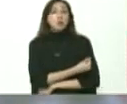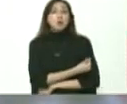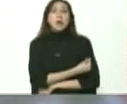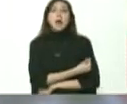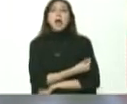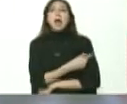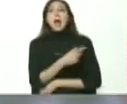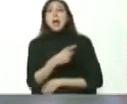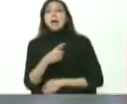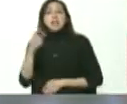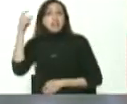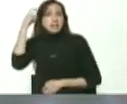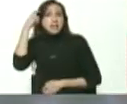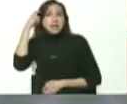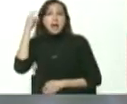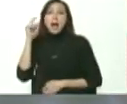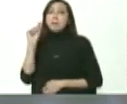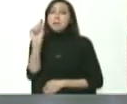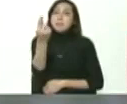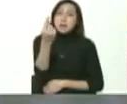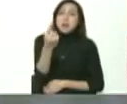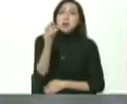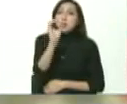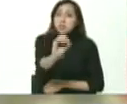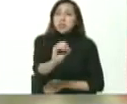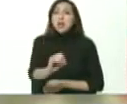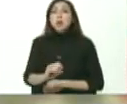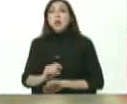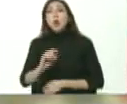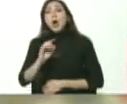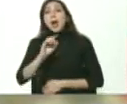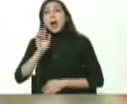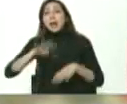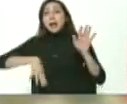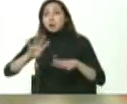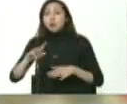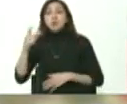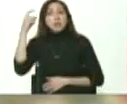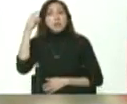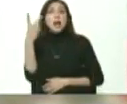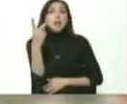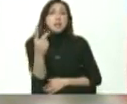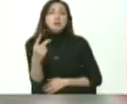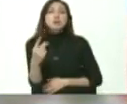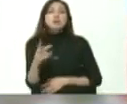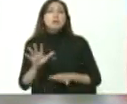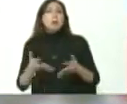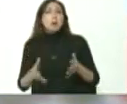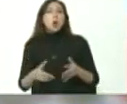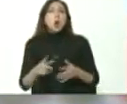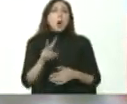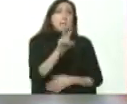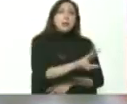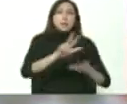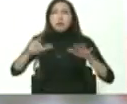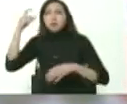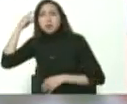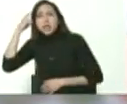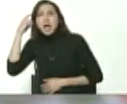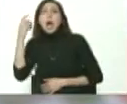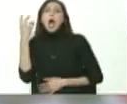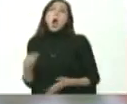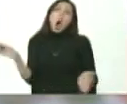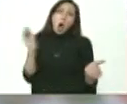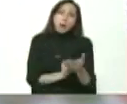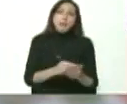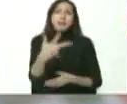0, te ponen el primer refuerzo el día 14 y el segundo refuerzo te lo ponen en el día 28 y ya